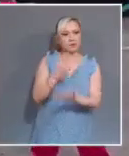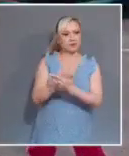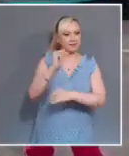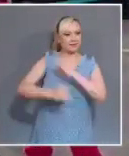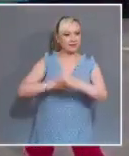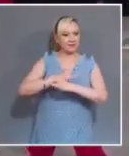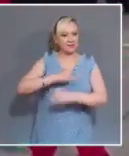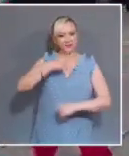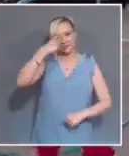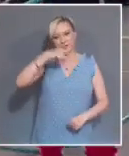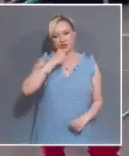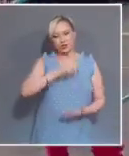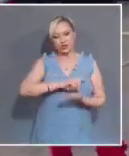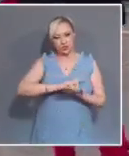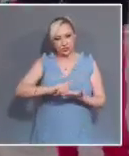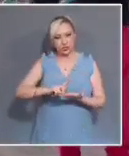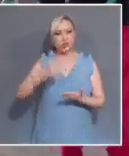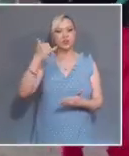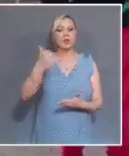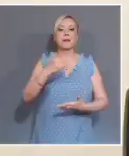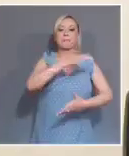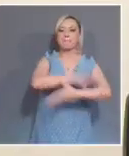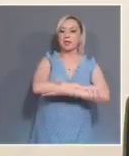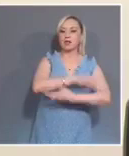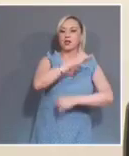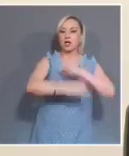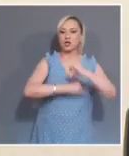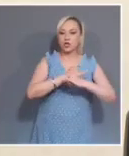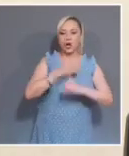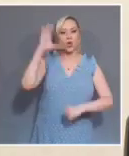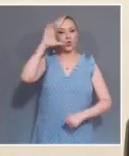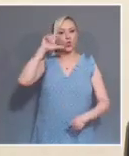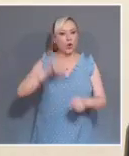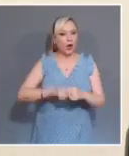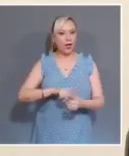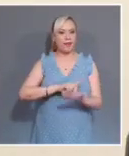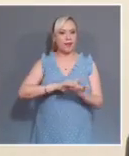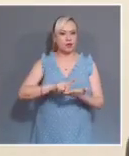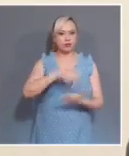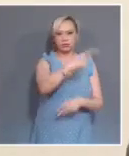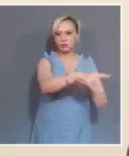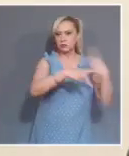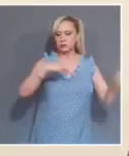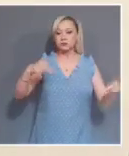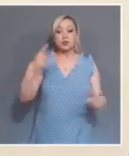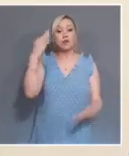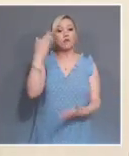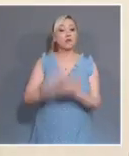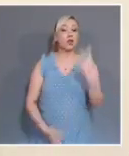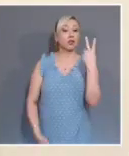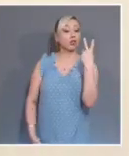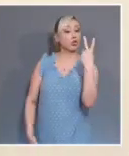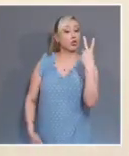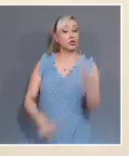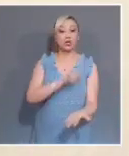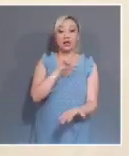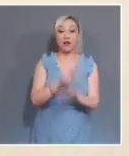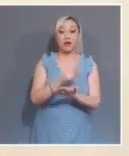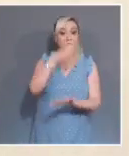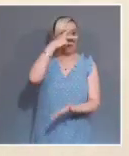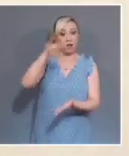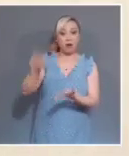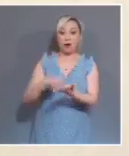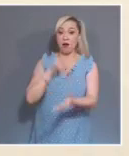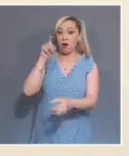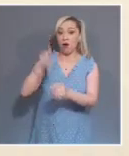Internacional de Derechos Económicos, Sociales y Culturales son dos instrumentos pendientes de ratificar por parte del Estado mexicano, que en el fondo